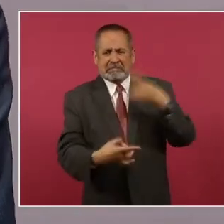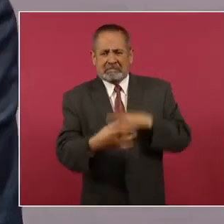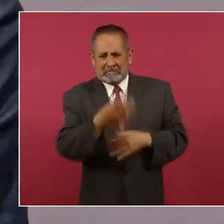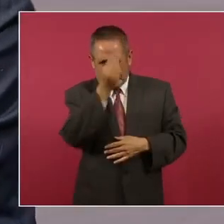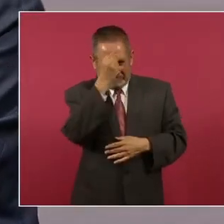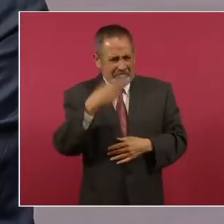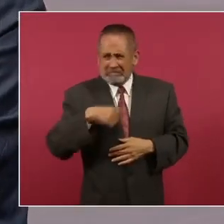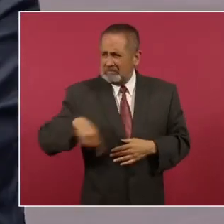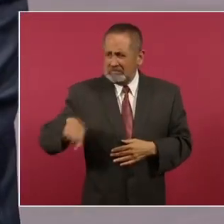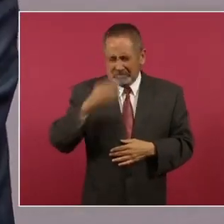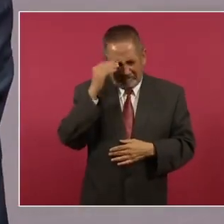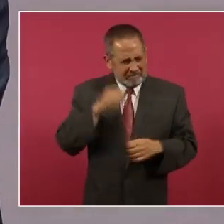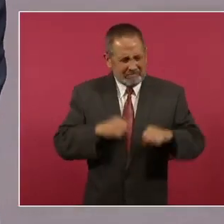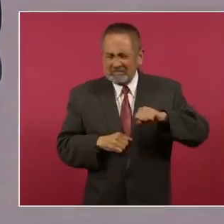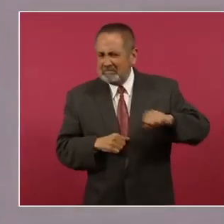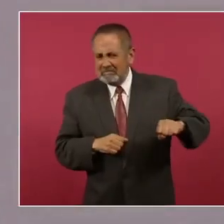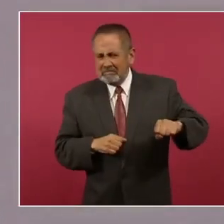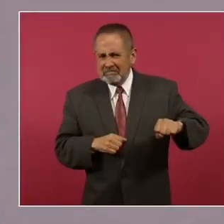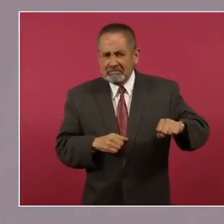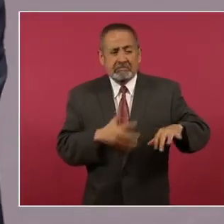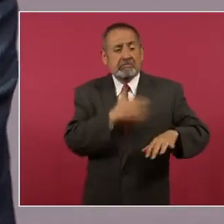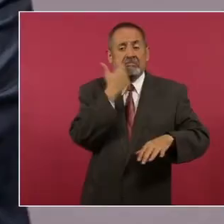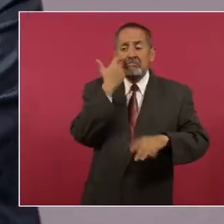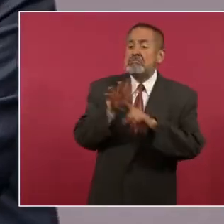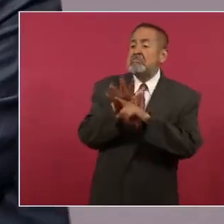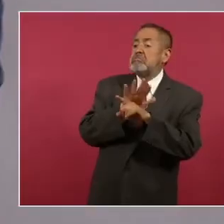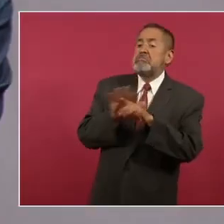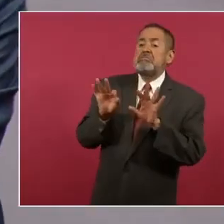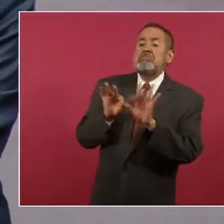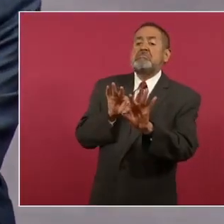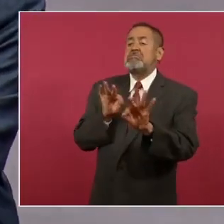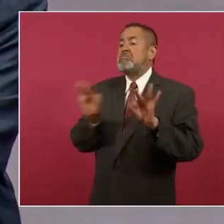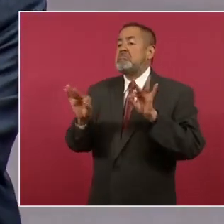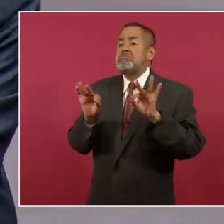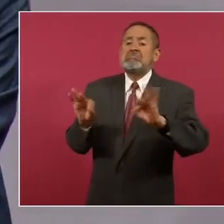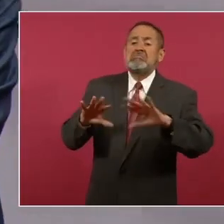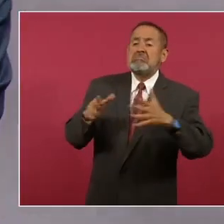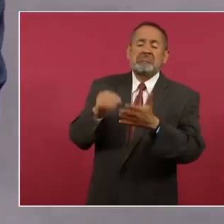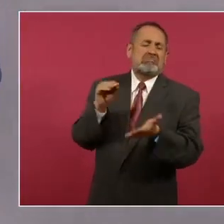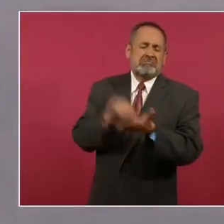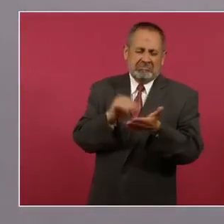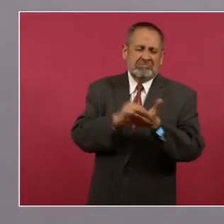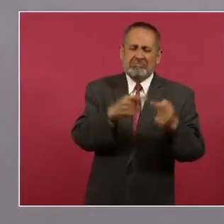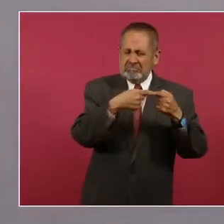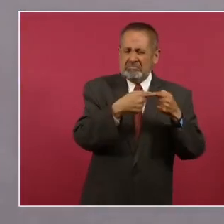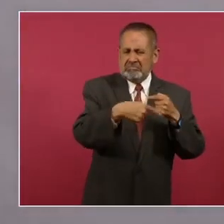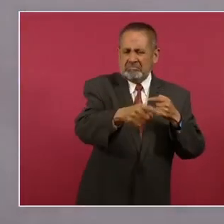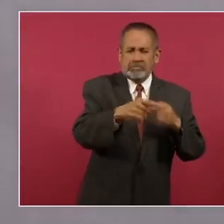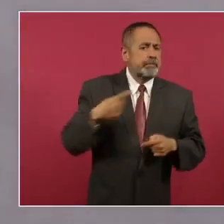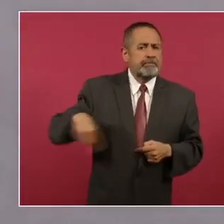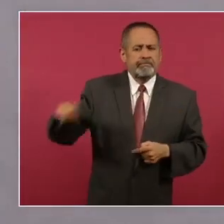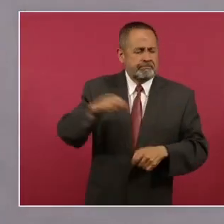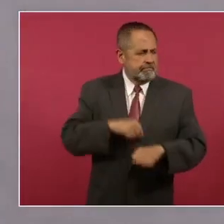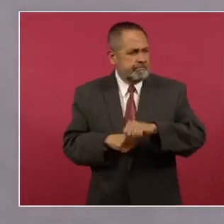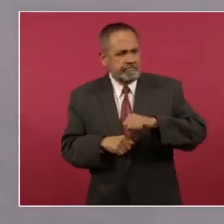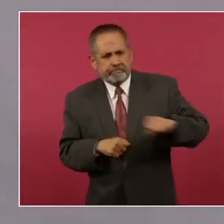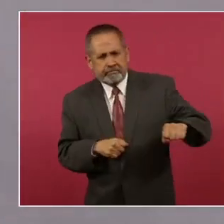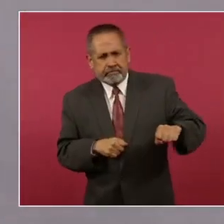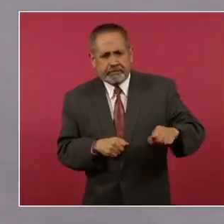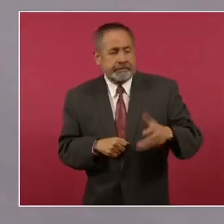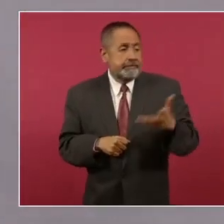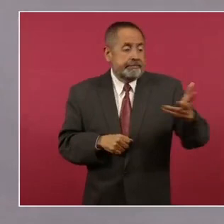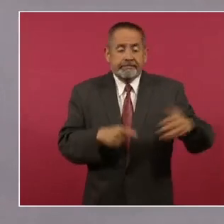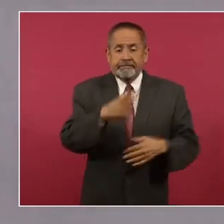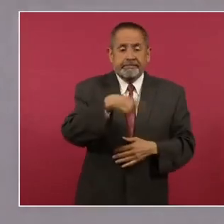calumnias y los intentos de manipulación que seguirán llevando a cabo, porque no les